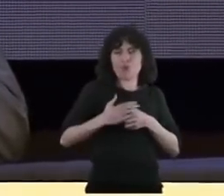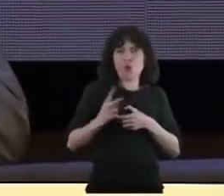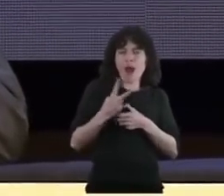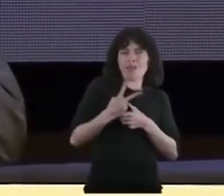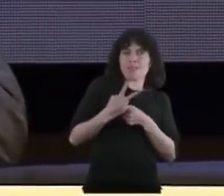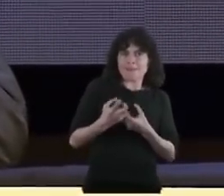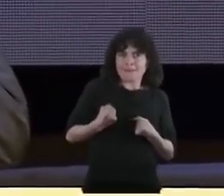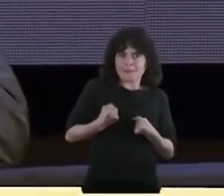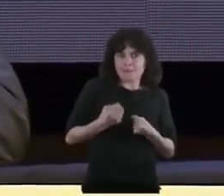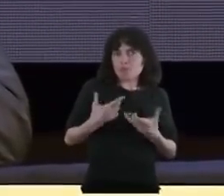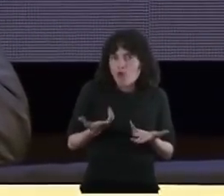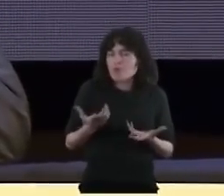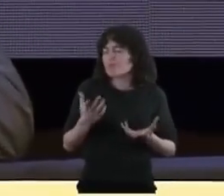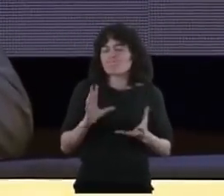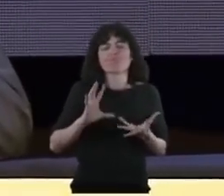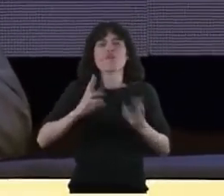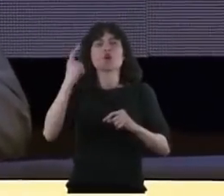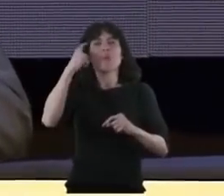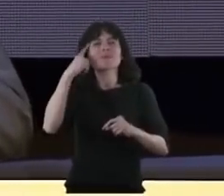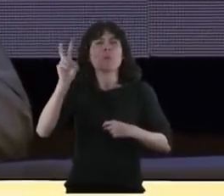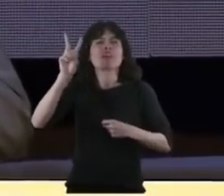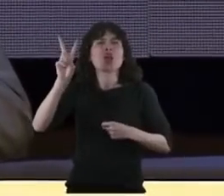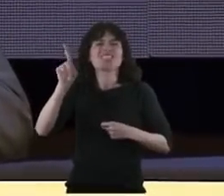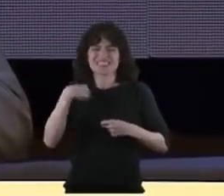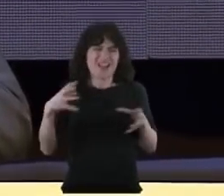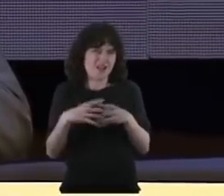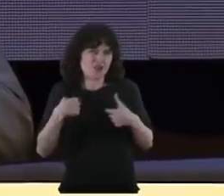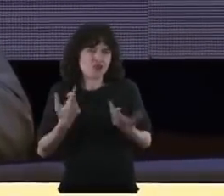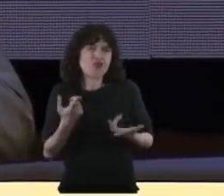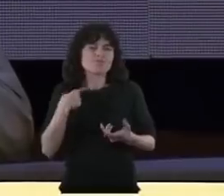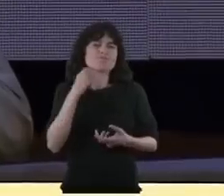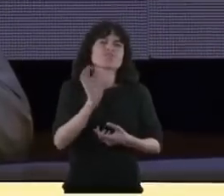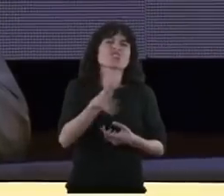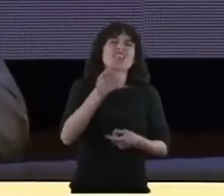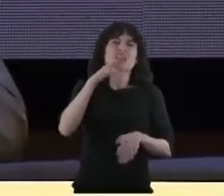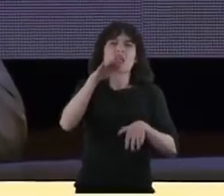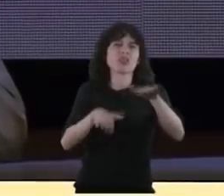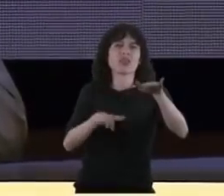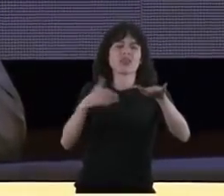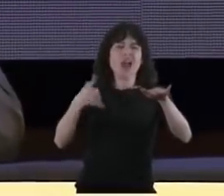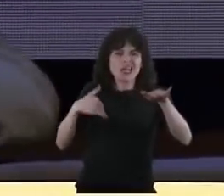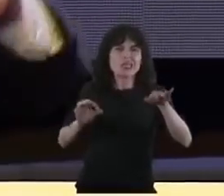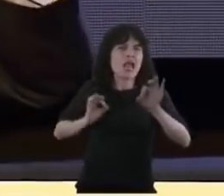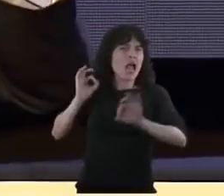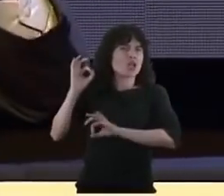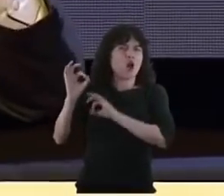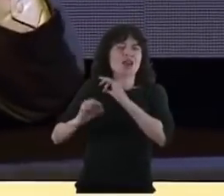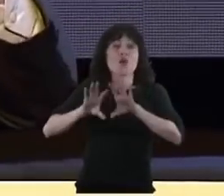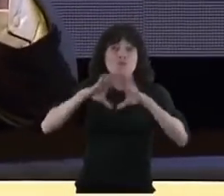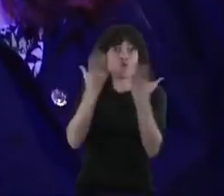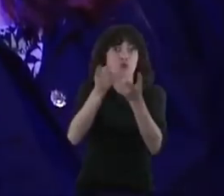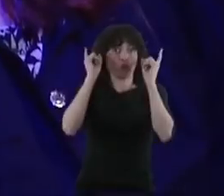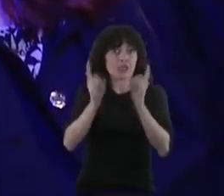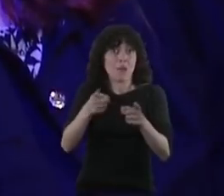Nosotros los peronistas sabemos perfectamente bien la desigualdad que se ha creado en el mundo y sabemos perfectamente